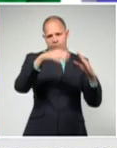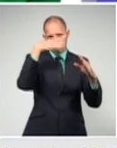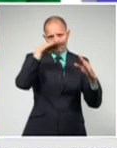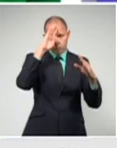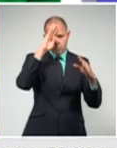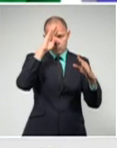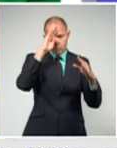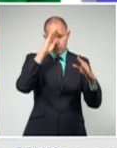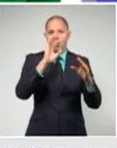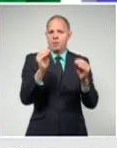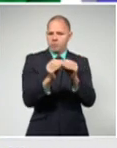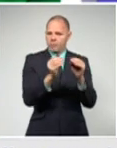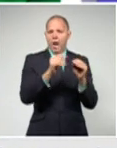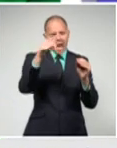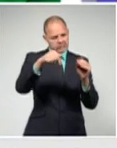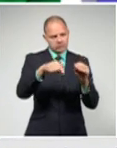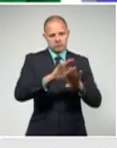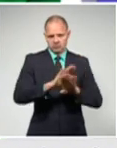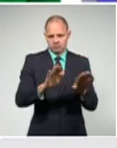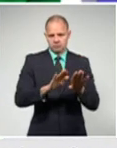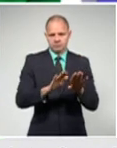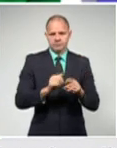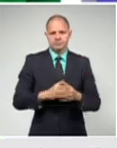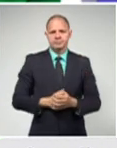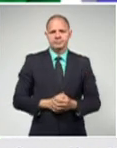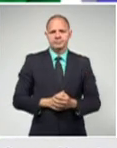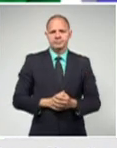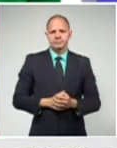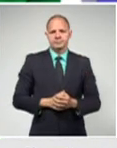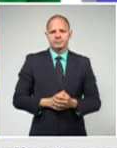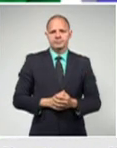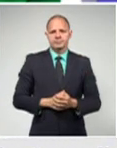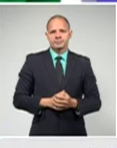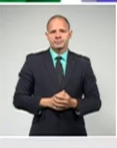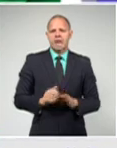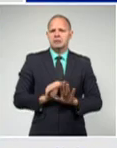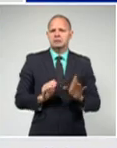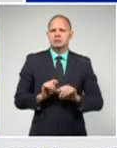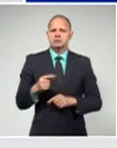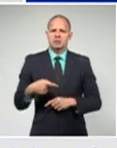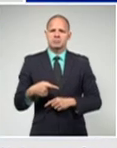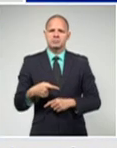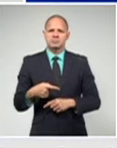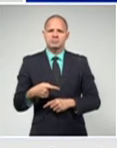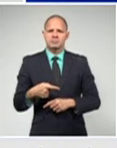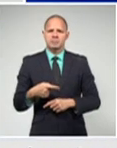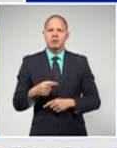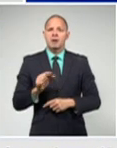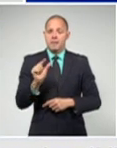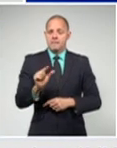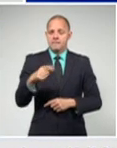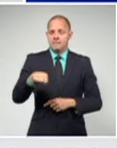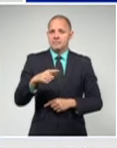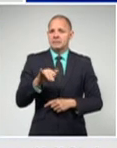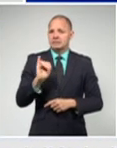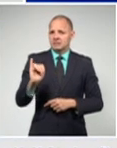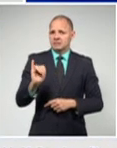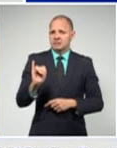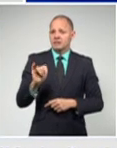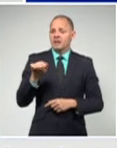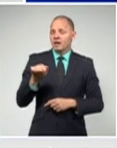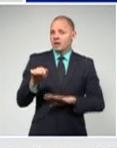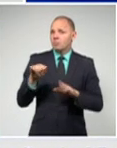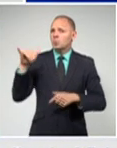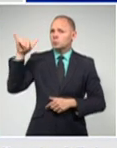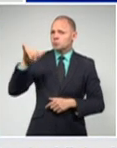la transmisión en nuestro territorio. 6 personas arribaron recientemente a Cuba y por el